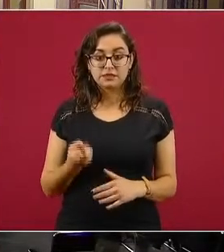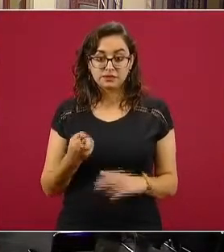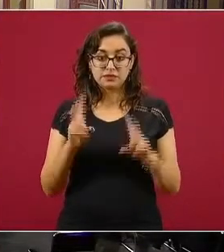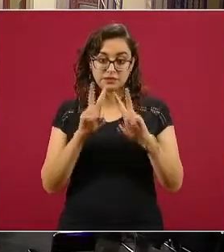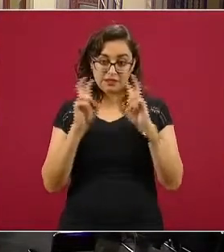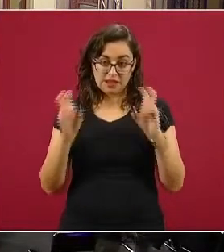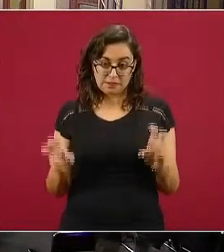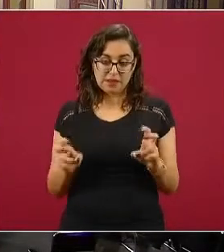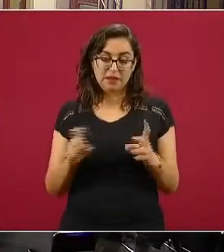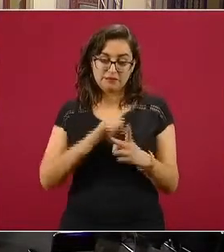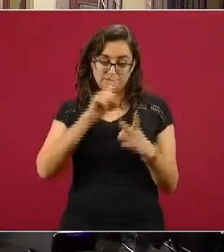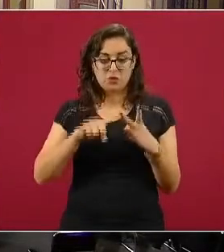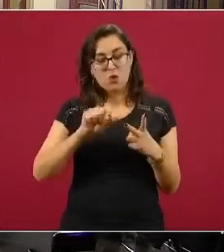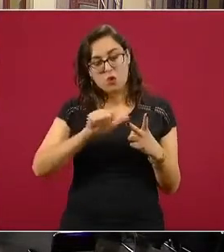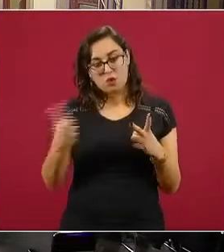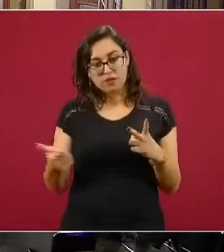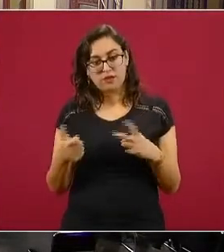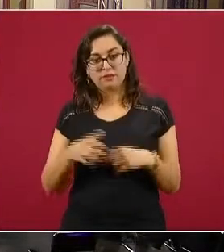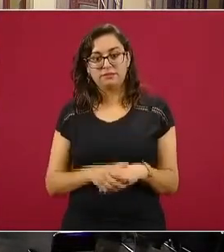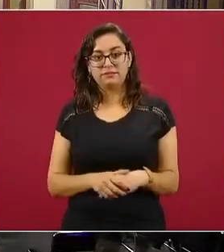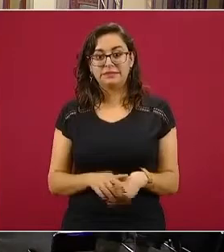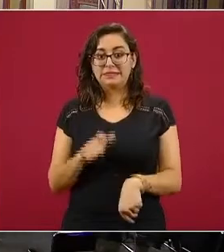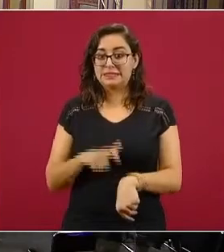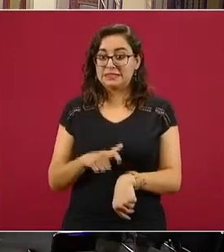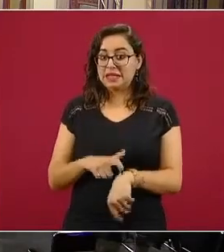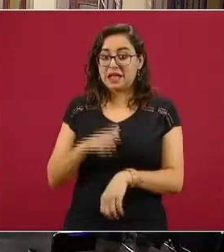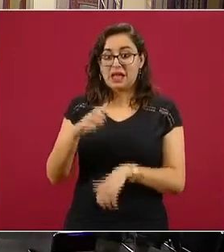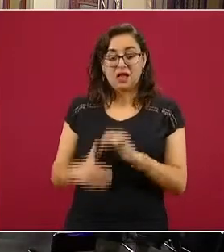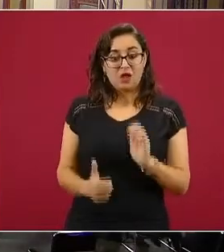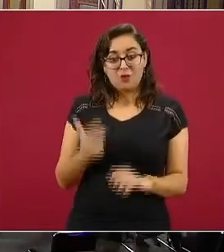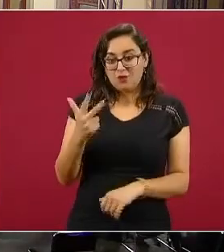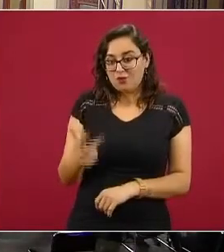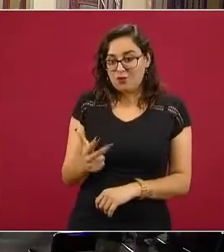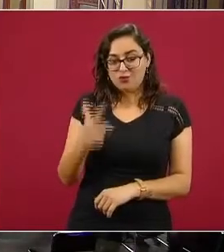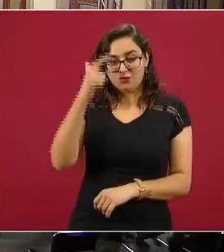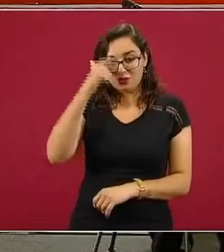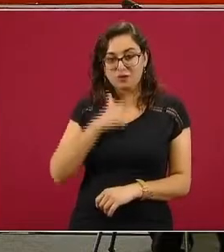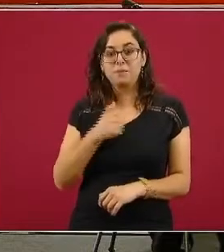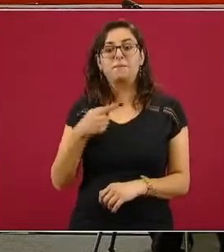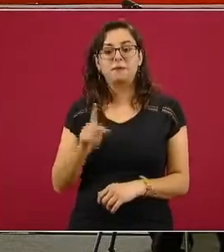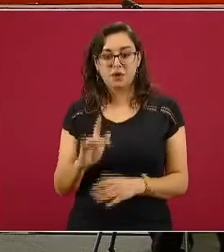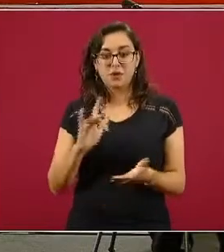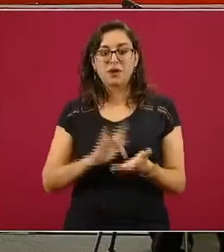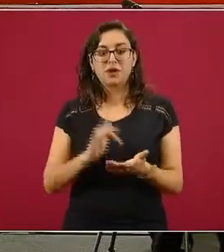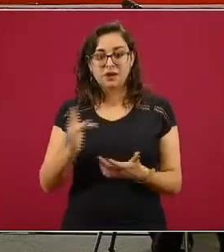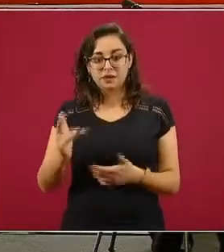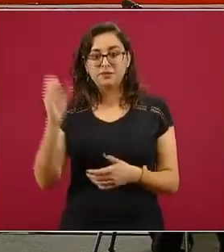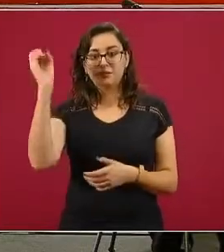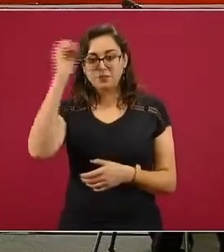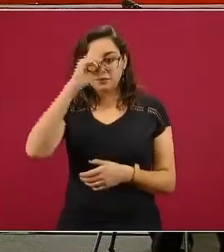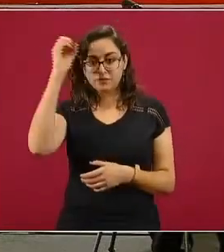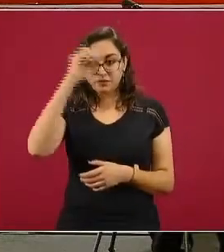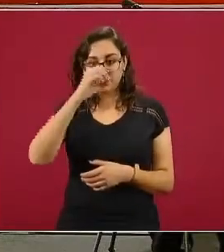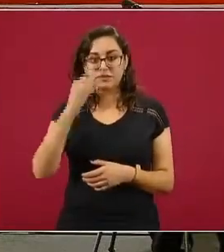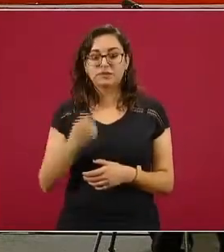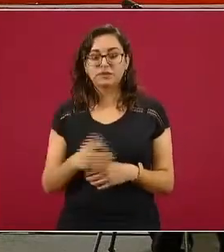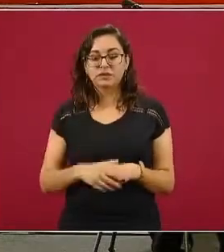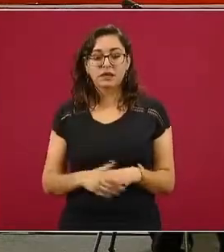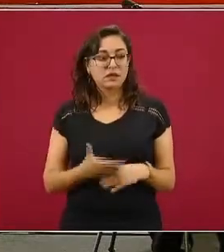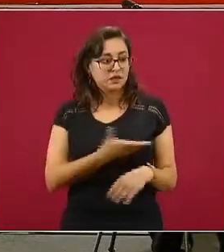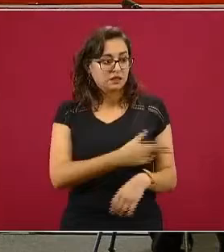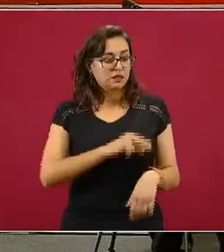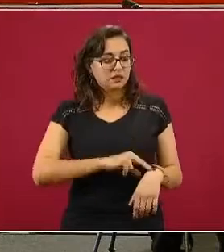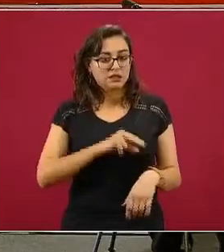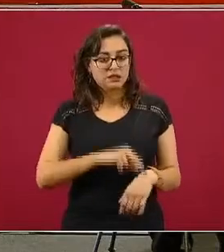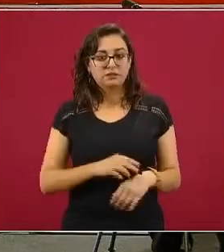me permitiera hacer otro comentario. Se nos acabó el tiempo, son las 20 horas, pero gracias por el comentario amplio que dijo. A ver, doctor